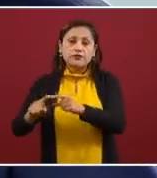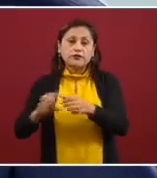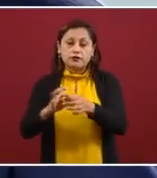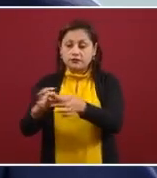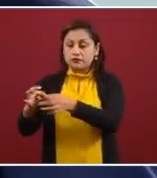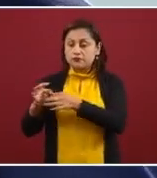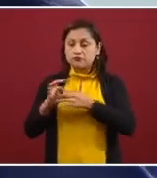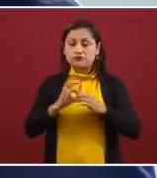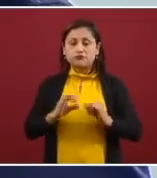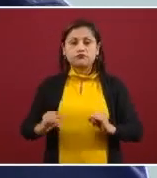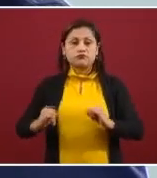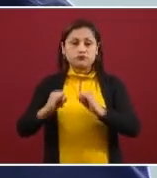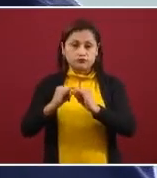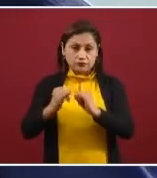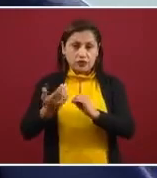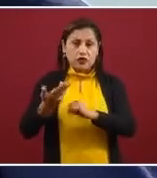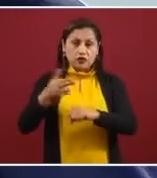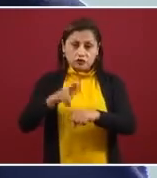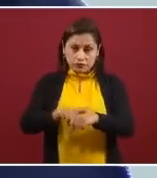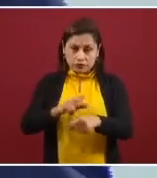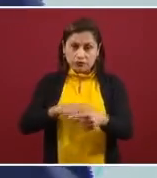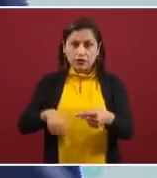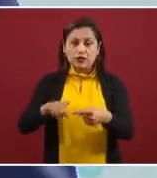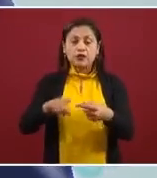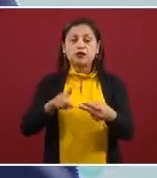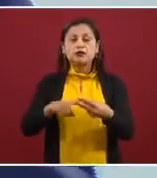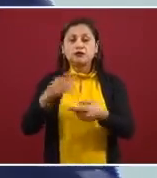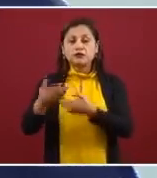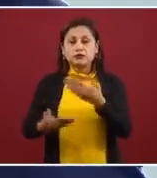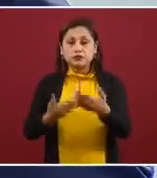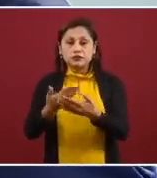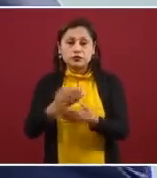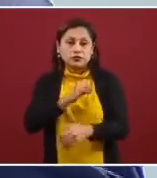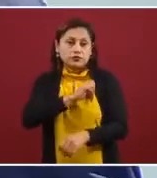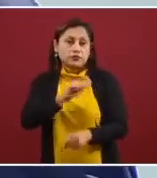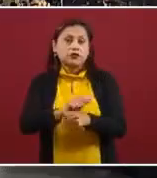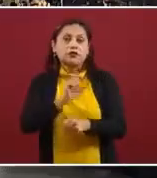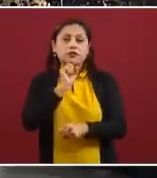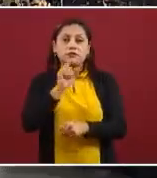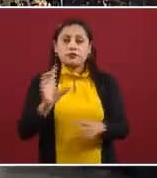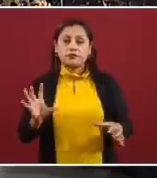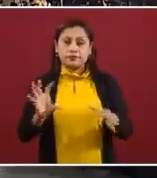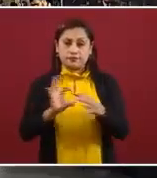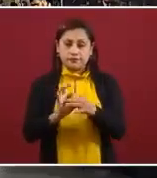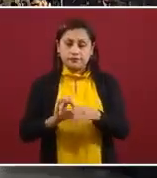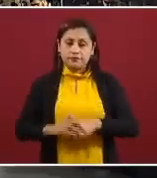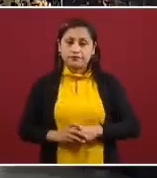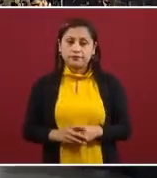incluyen hospitales y servicios especializados. La siguiente.